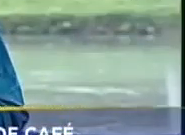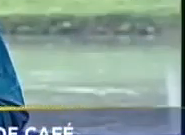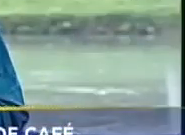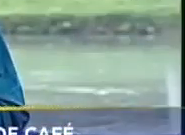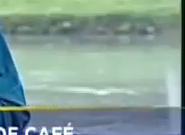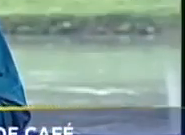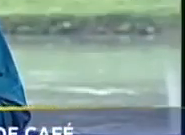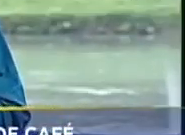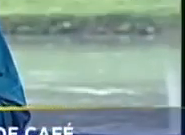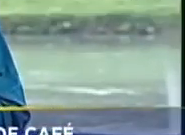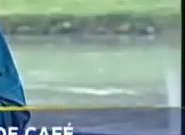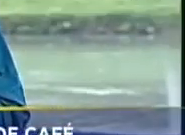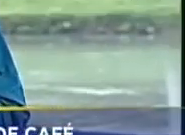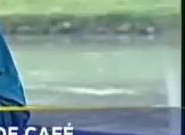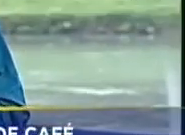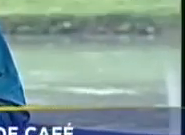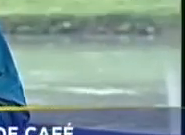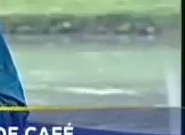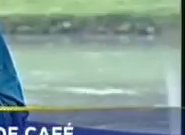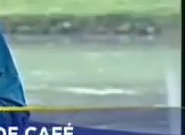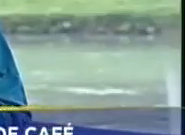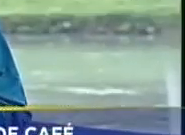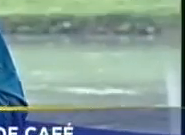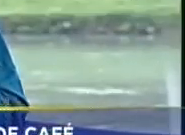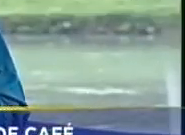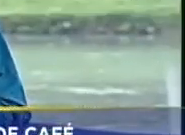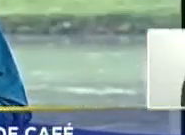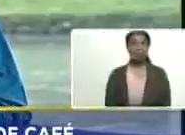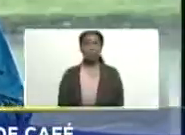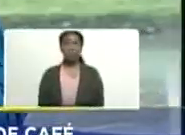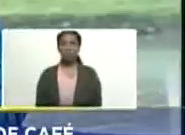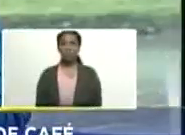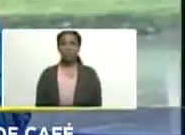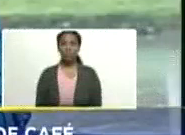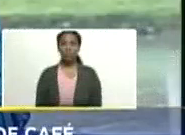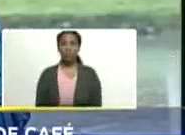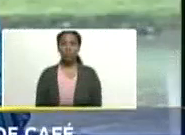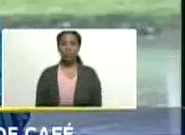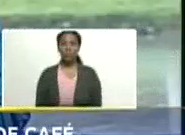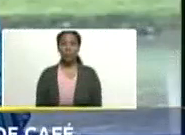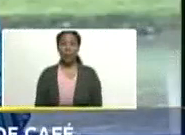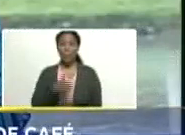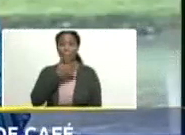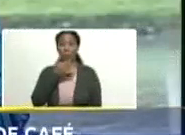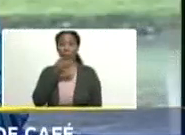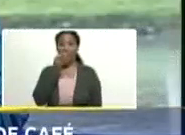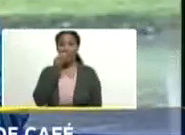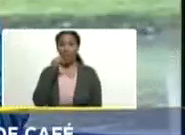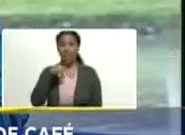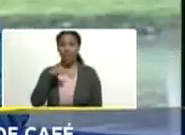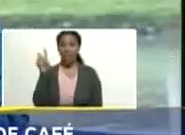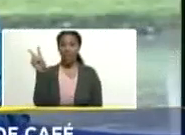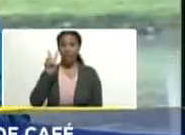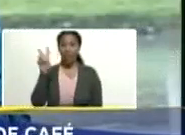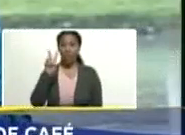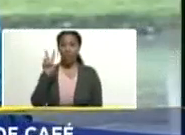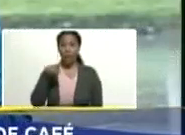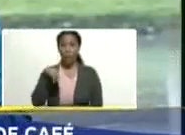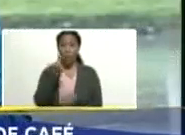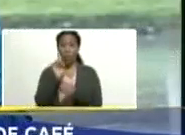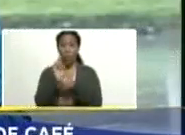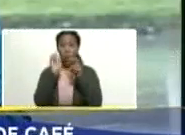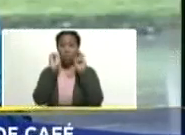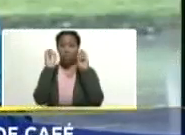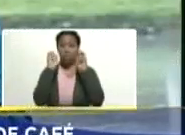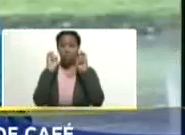algo muy importante. El mejor café venezolano no solo va a la